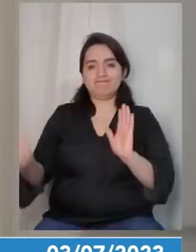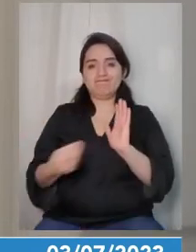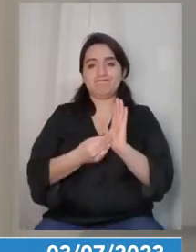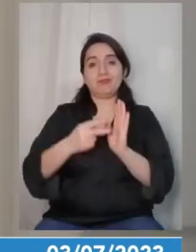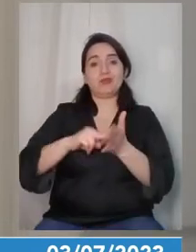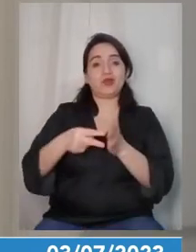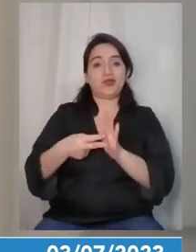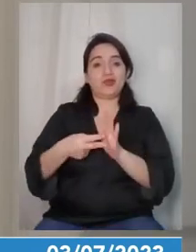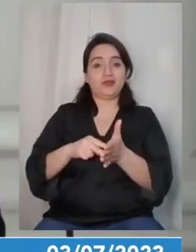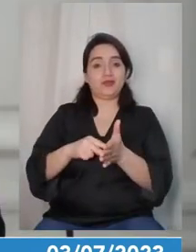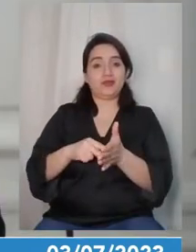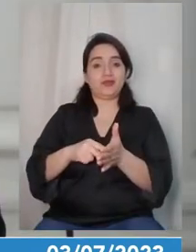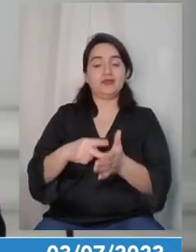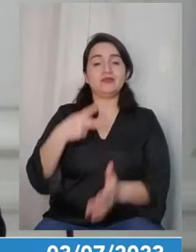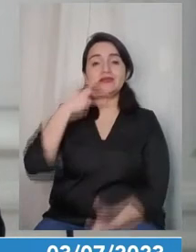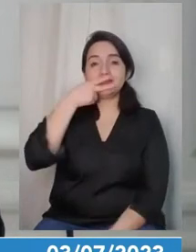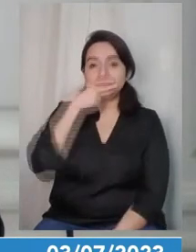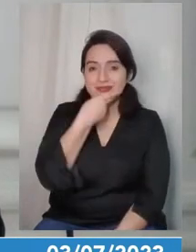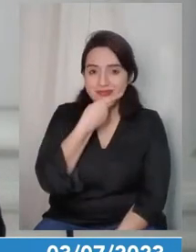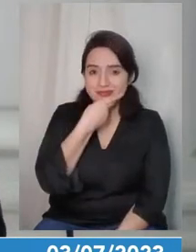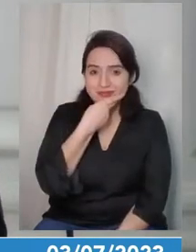Se le acabó el tiempo.